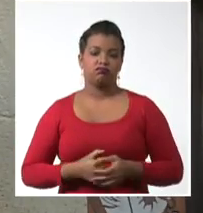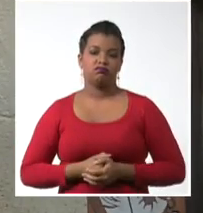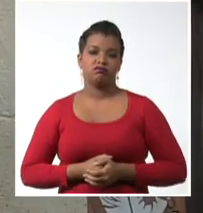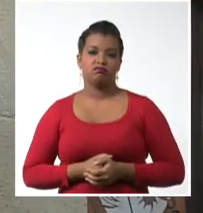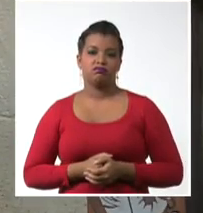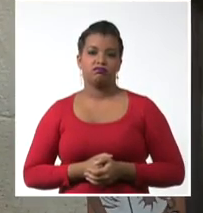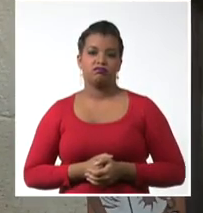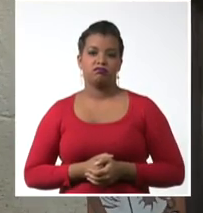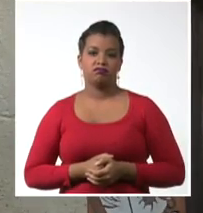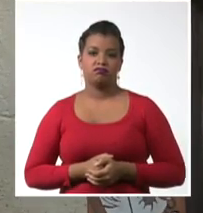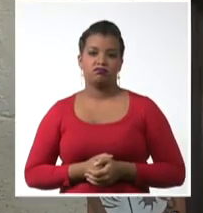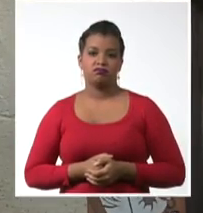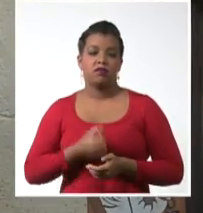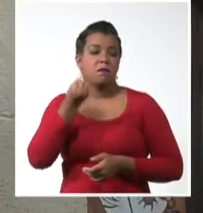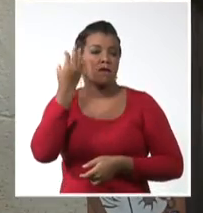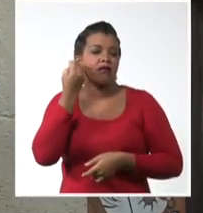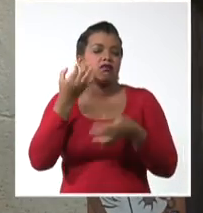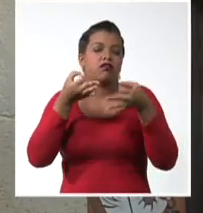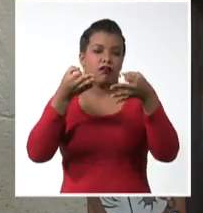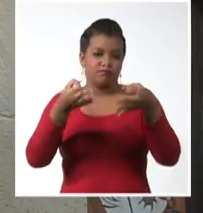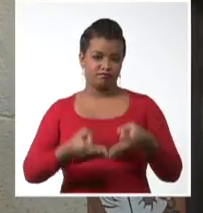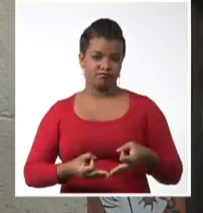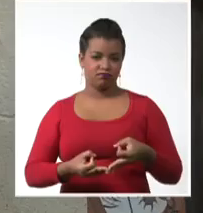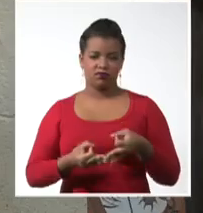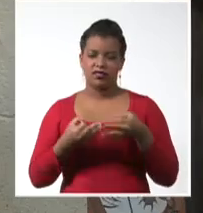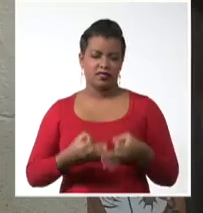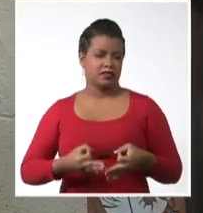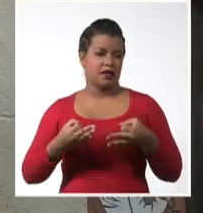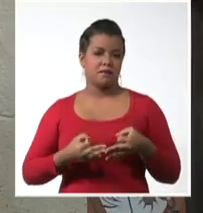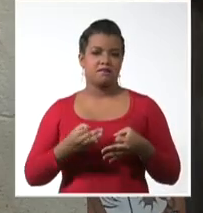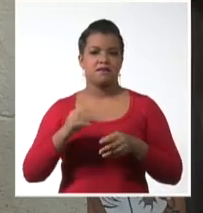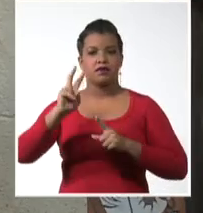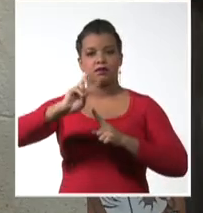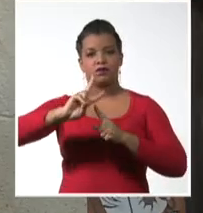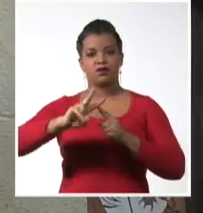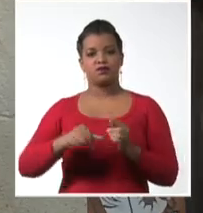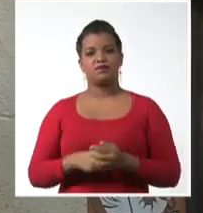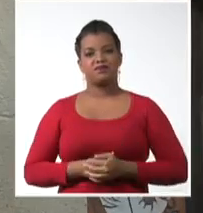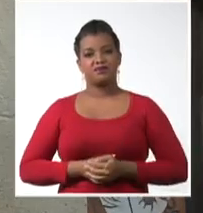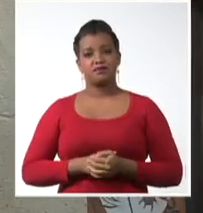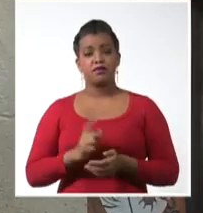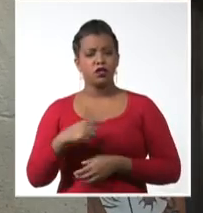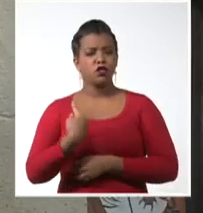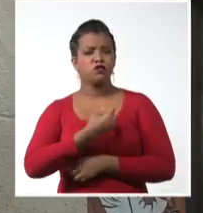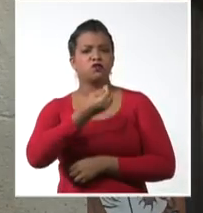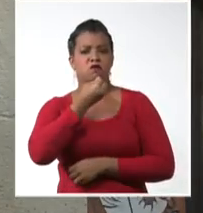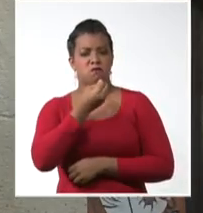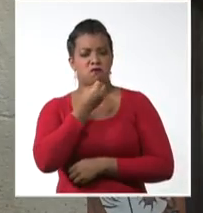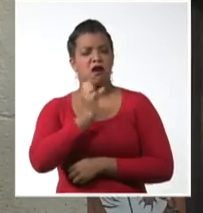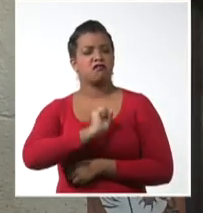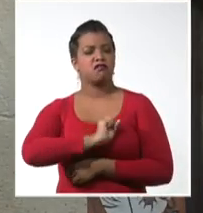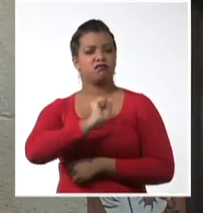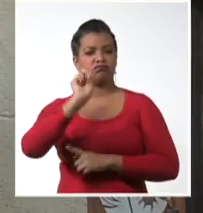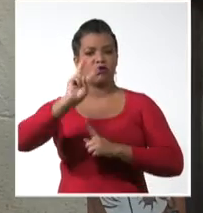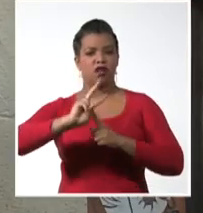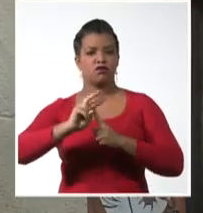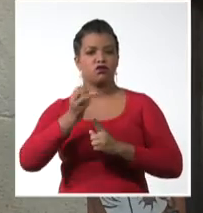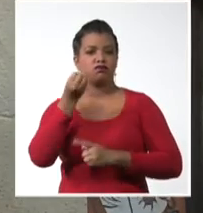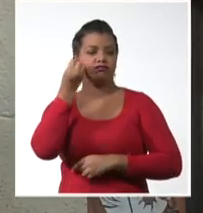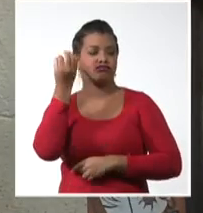Ser auténticos, siempre auténticos. Y nosotros podemos ser auténticos.